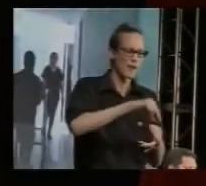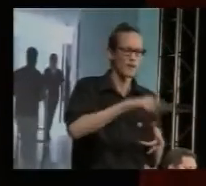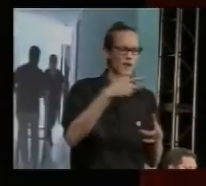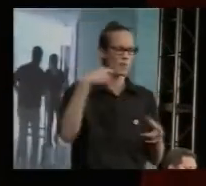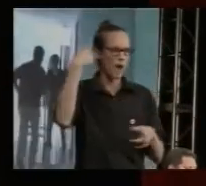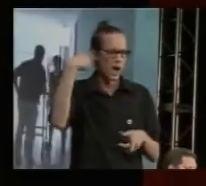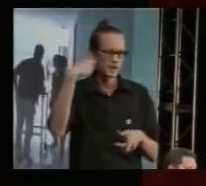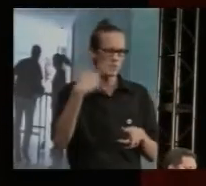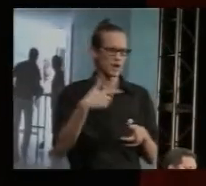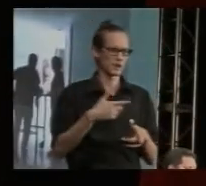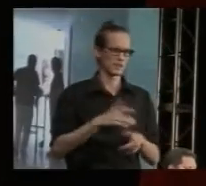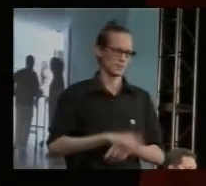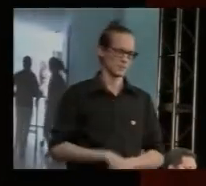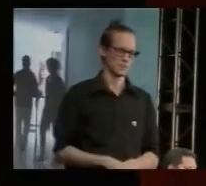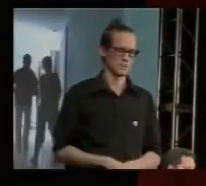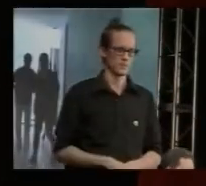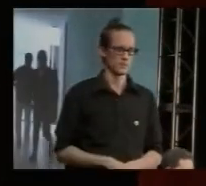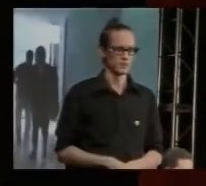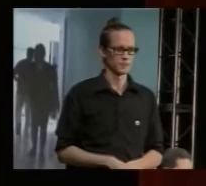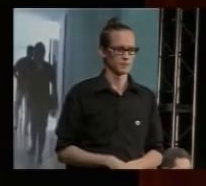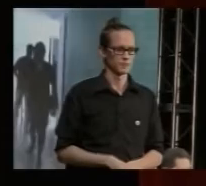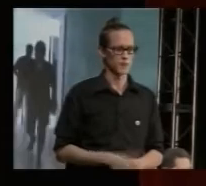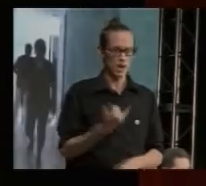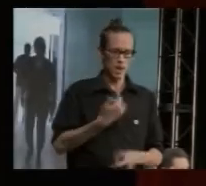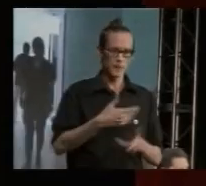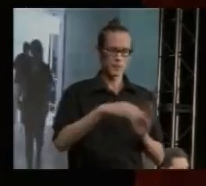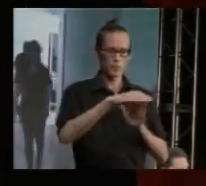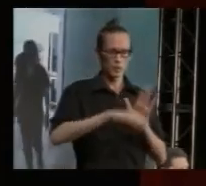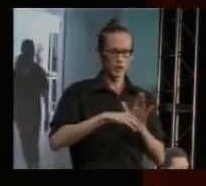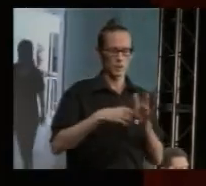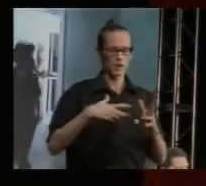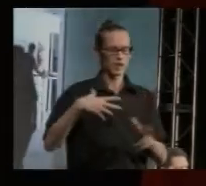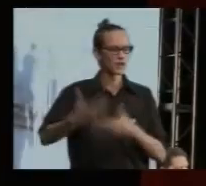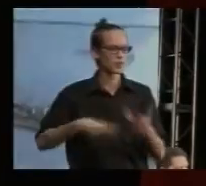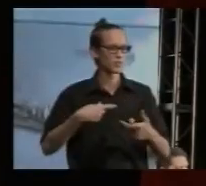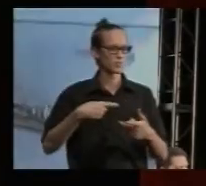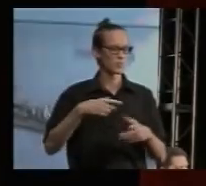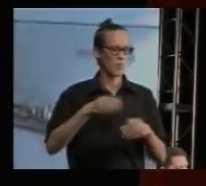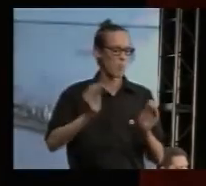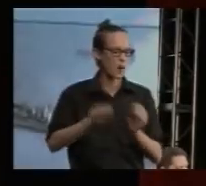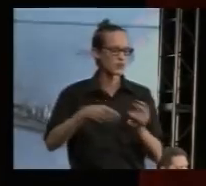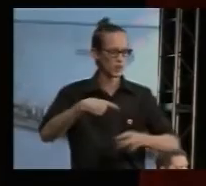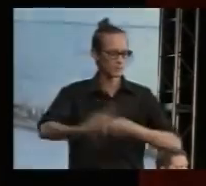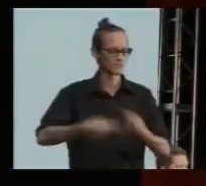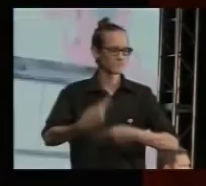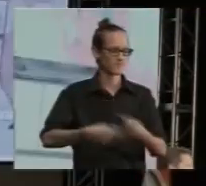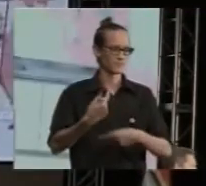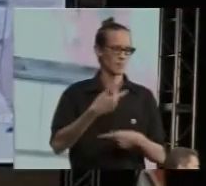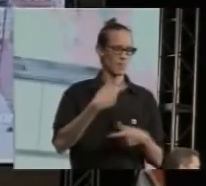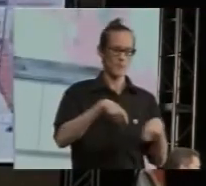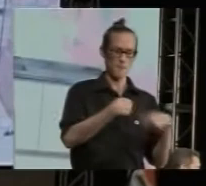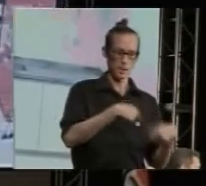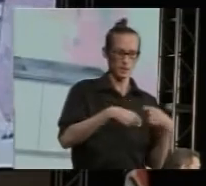domésticos. Tenemos programas especiales de recolección y reciclaje para el plástico, para el papel, y el año